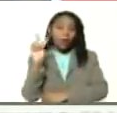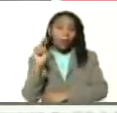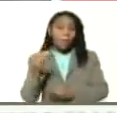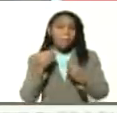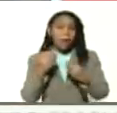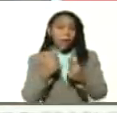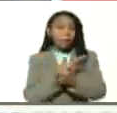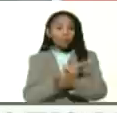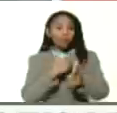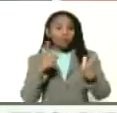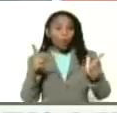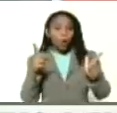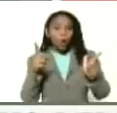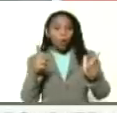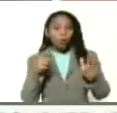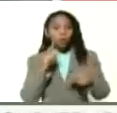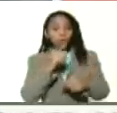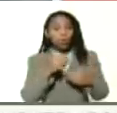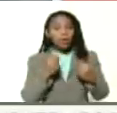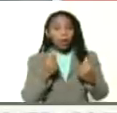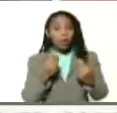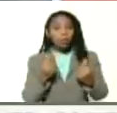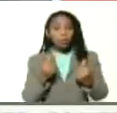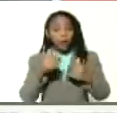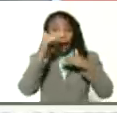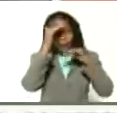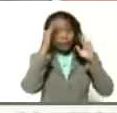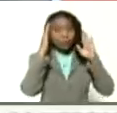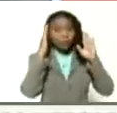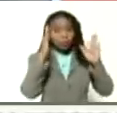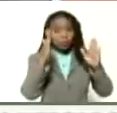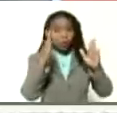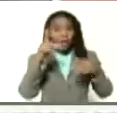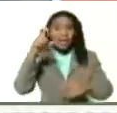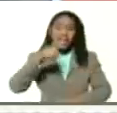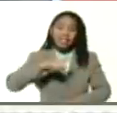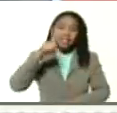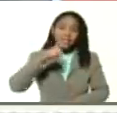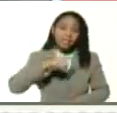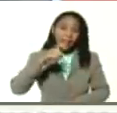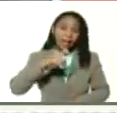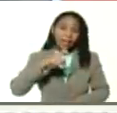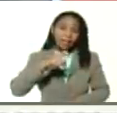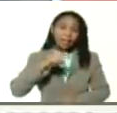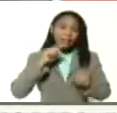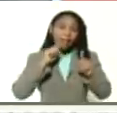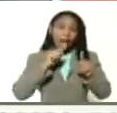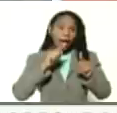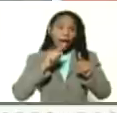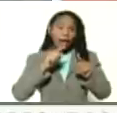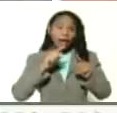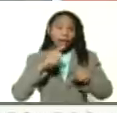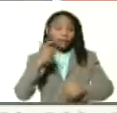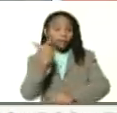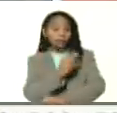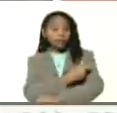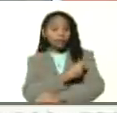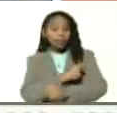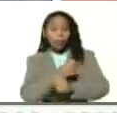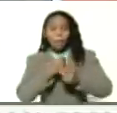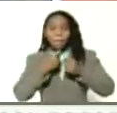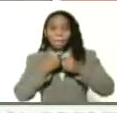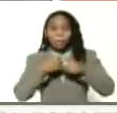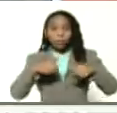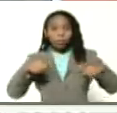para liberar sus recursos y atender la necesidad de inmunizar masivamente al